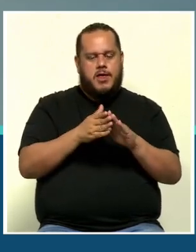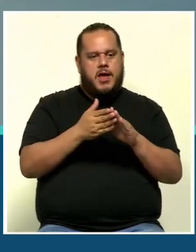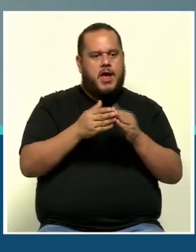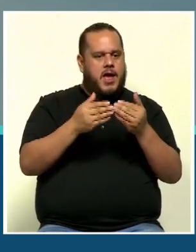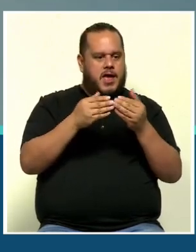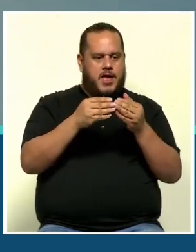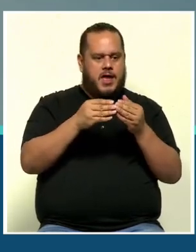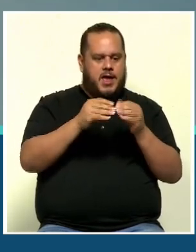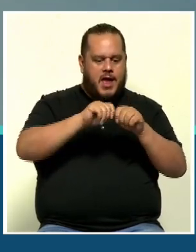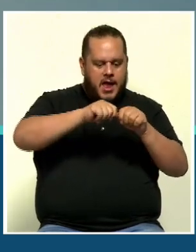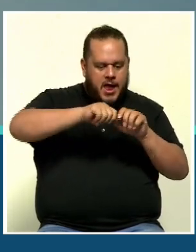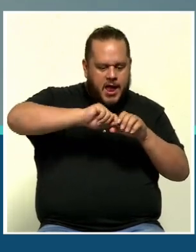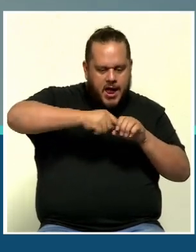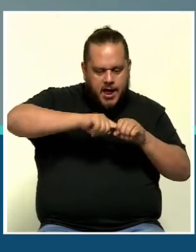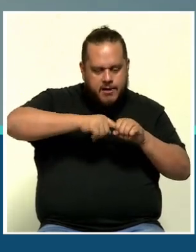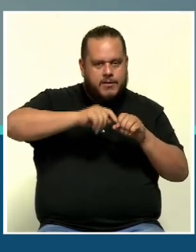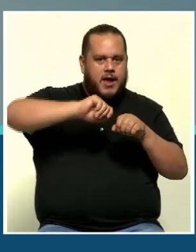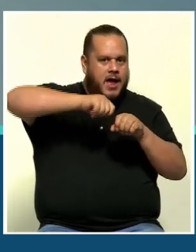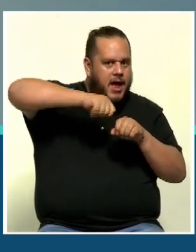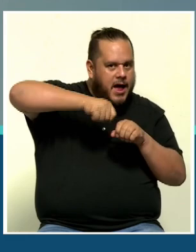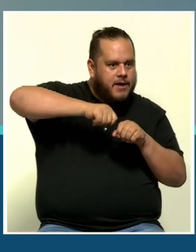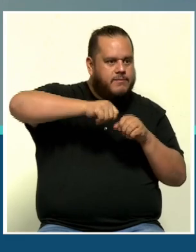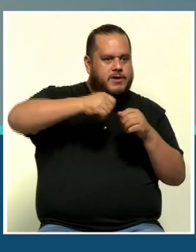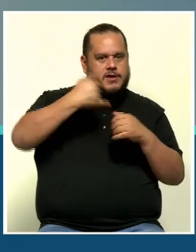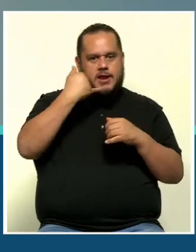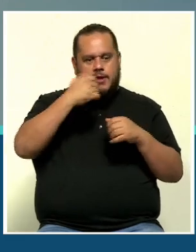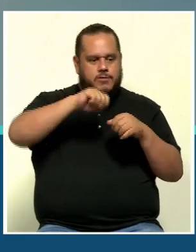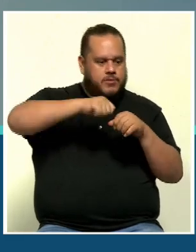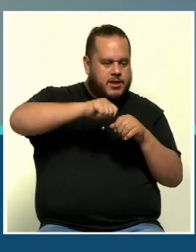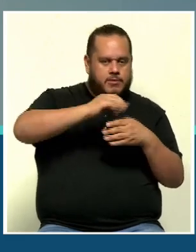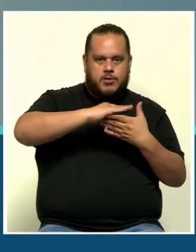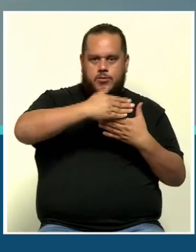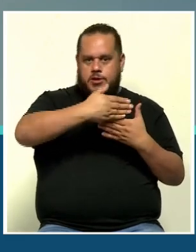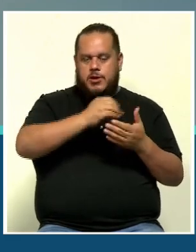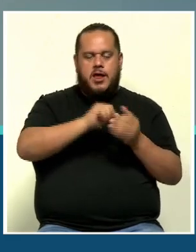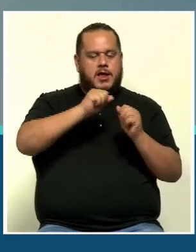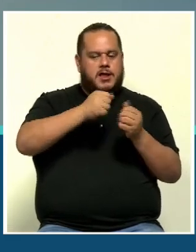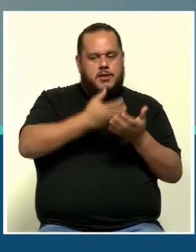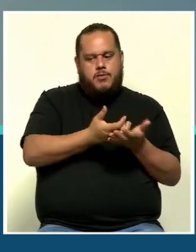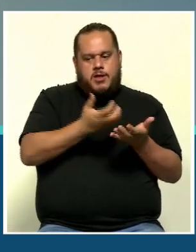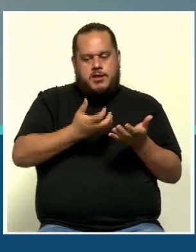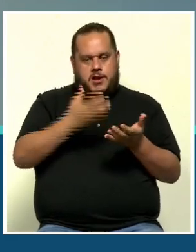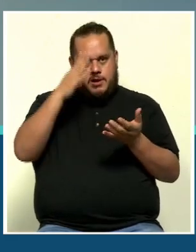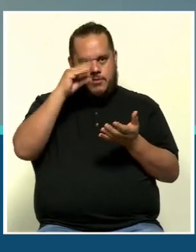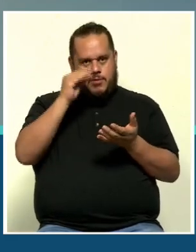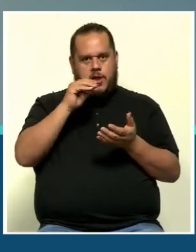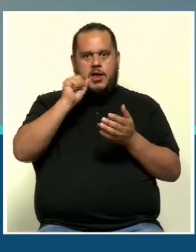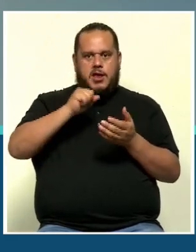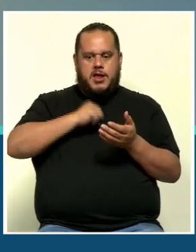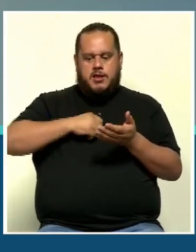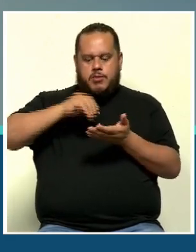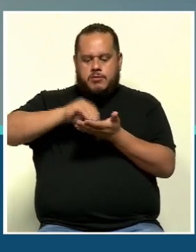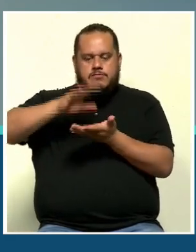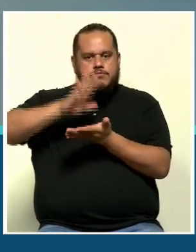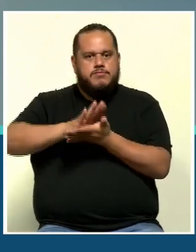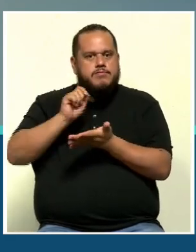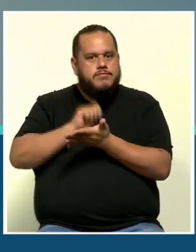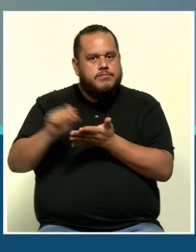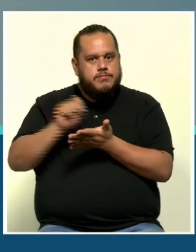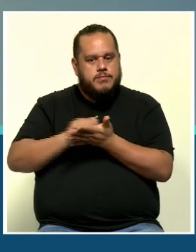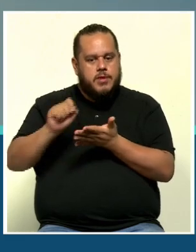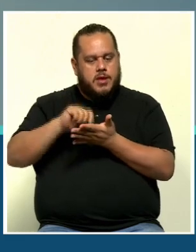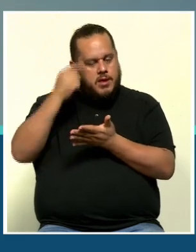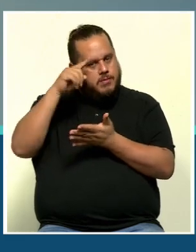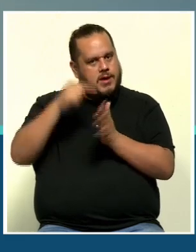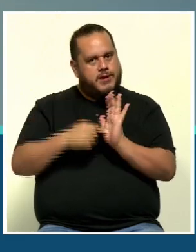que se puedan abrir computadoras, de que se pueda extraer la información y que se pueda trasladar a un informe con el cual poder